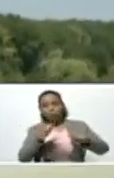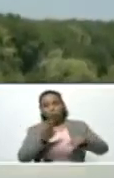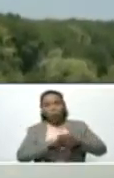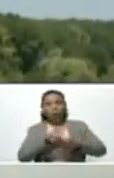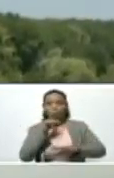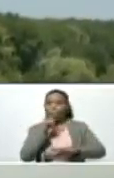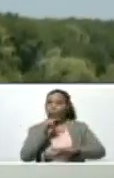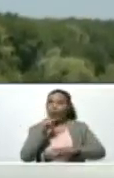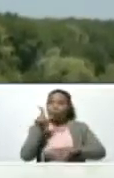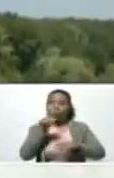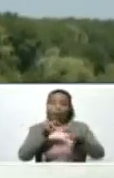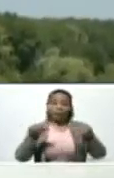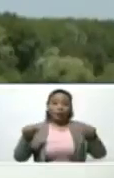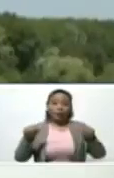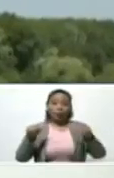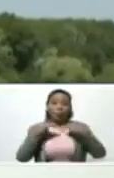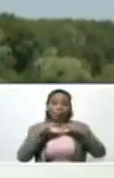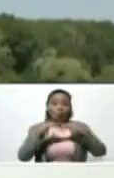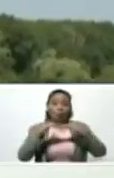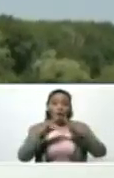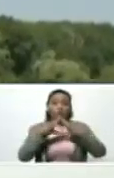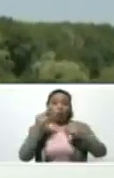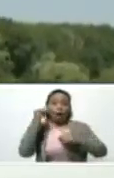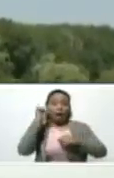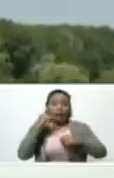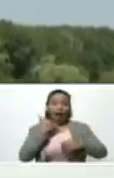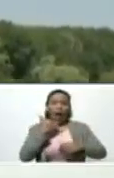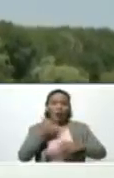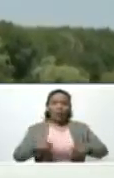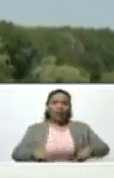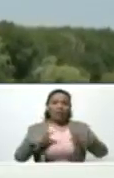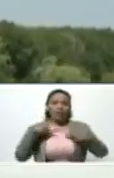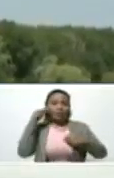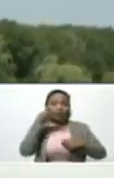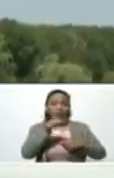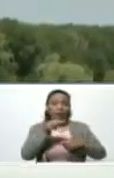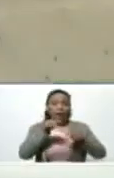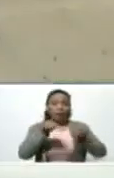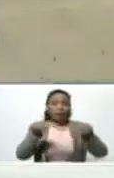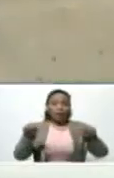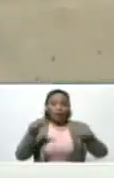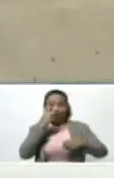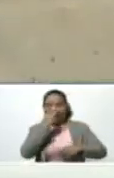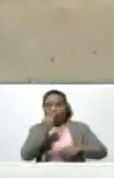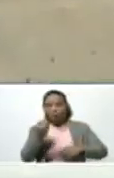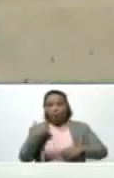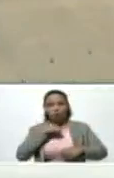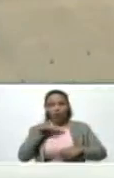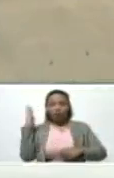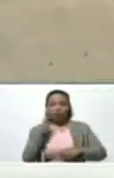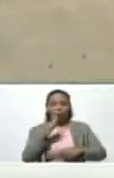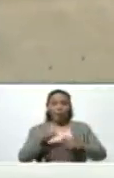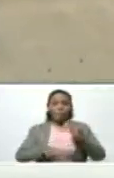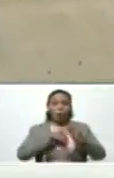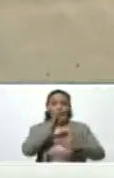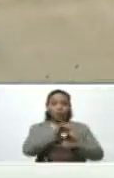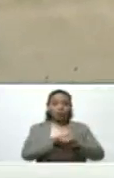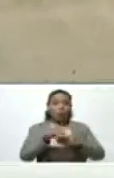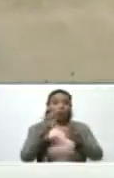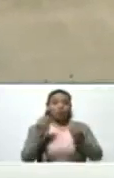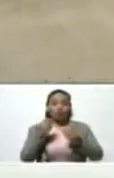ningún suelo estéril, todos tienen algo de vida, pero que se veían suelos pobres hemos venido avanzando, proyectos que hemos estado